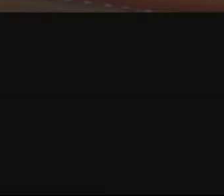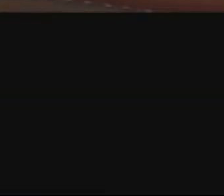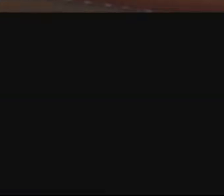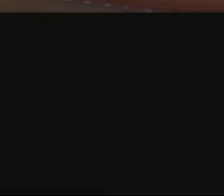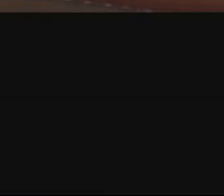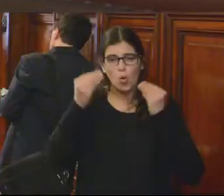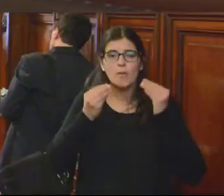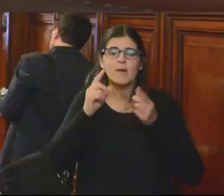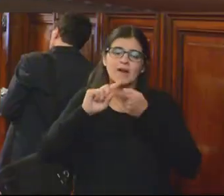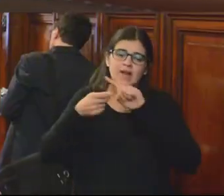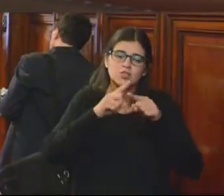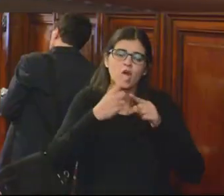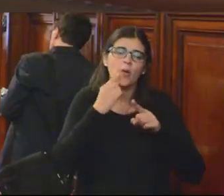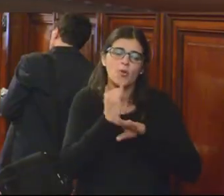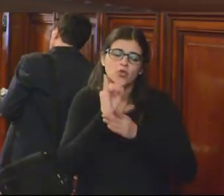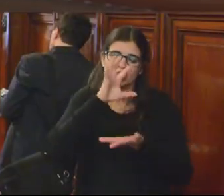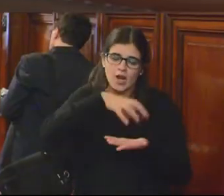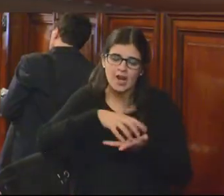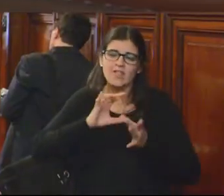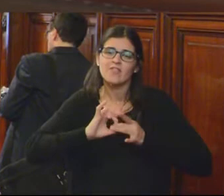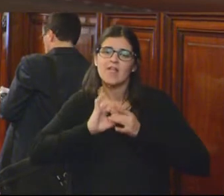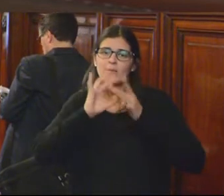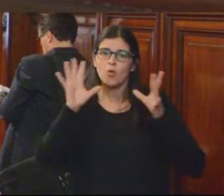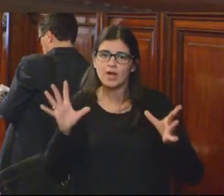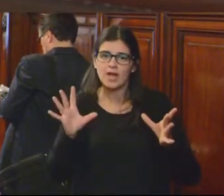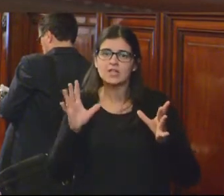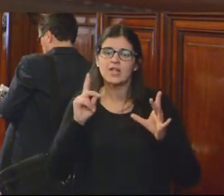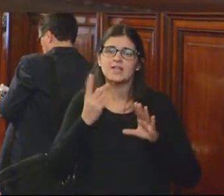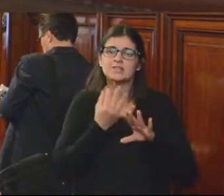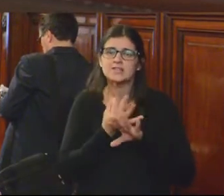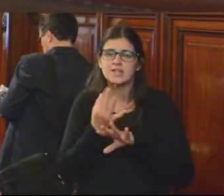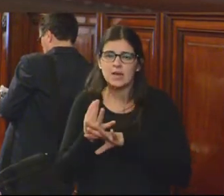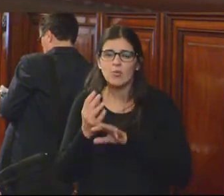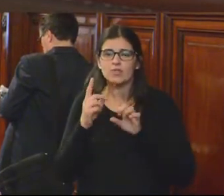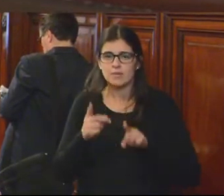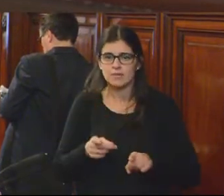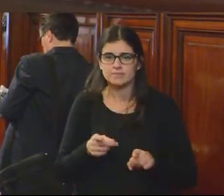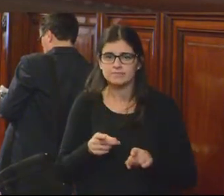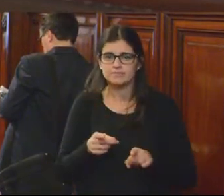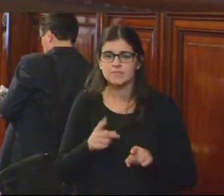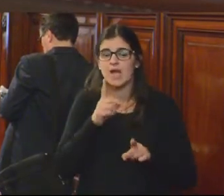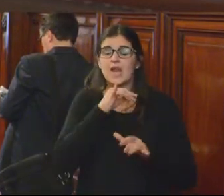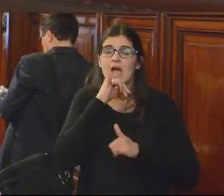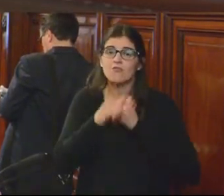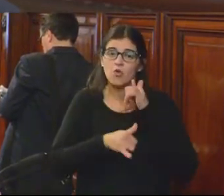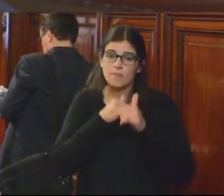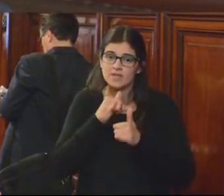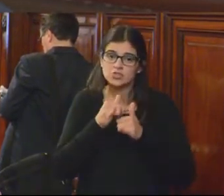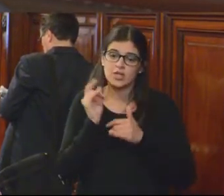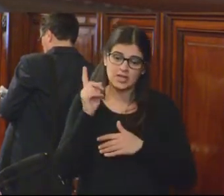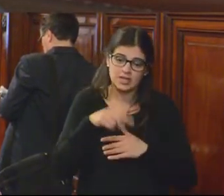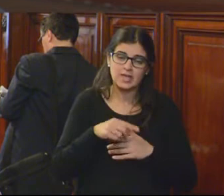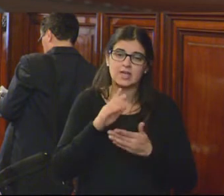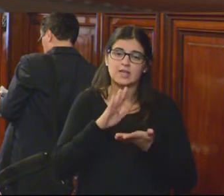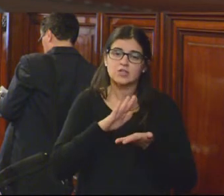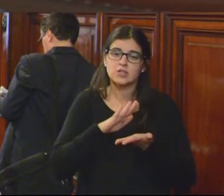preocupa relacionado con la institucionalidad democrática, y agradeceríamos también esta la información que se derive, que es lo